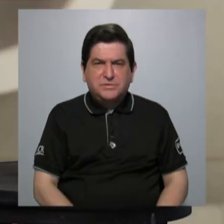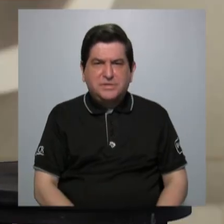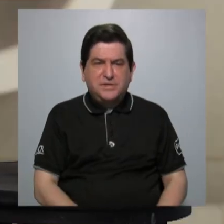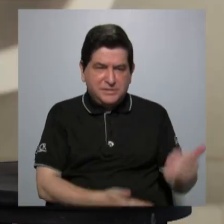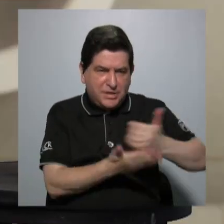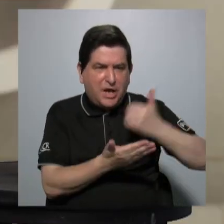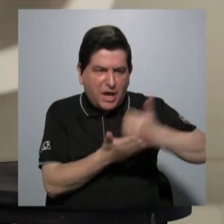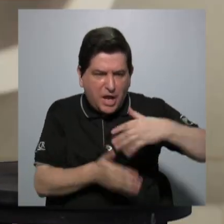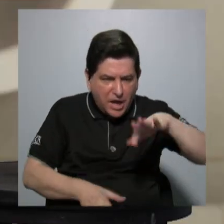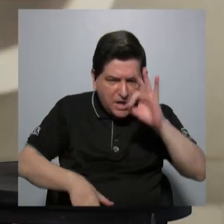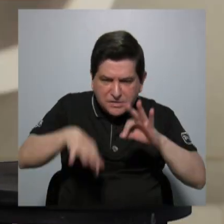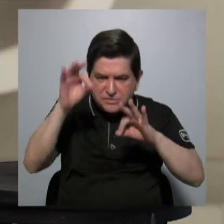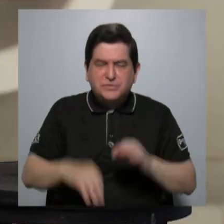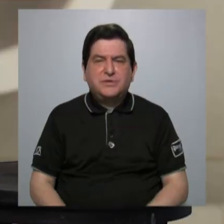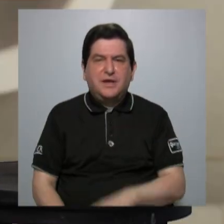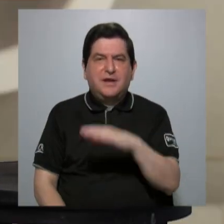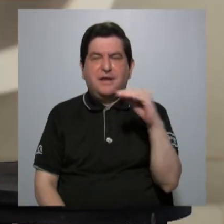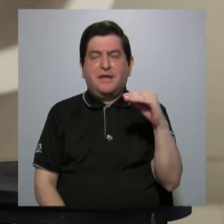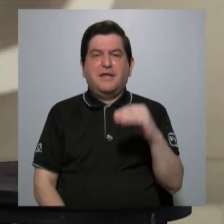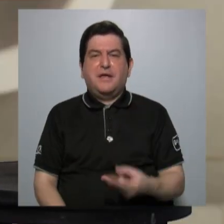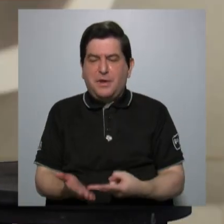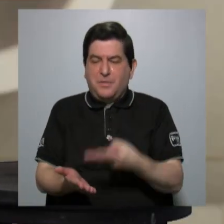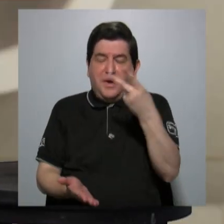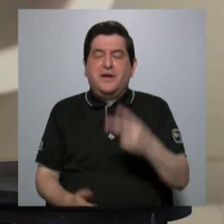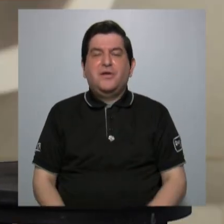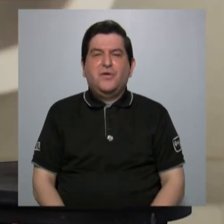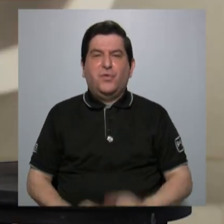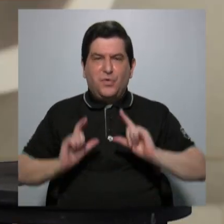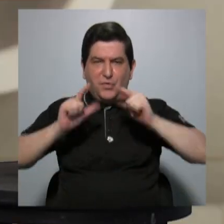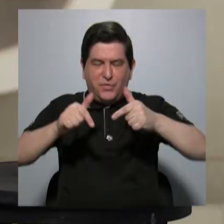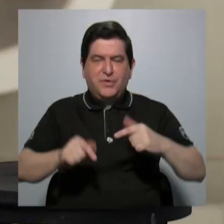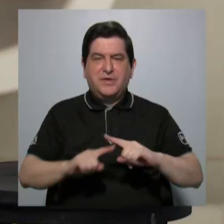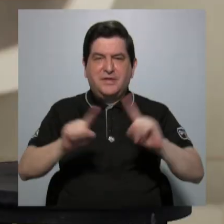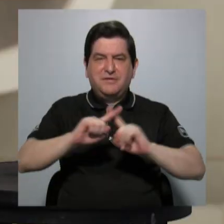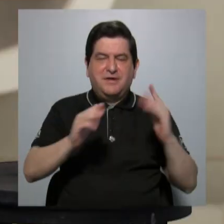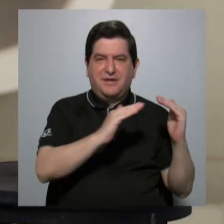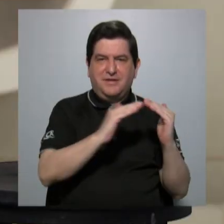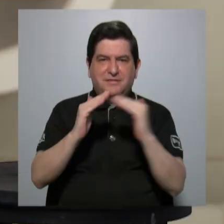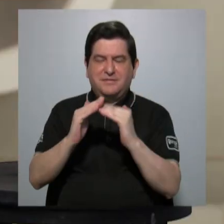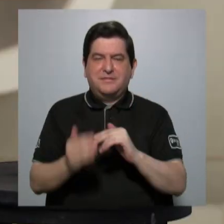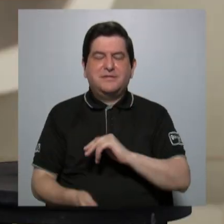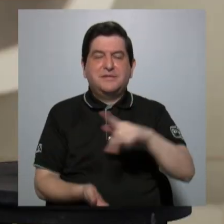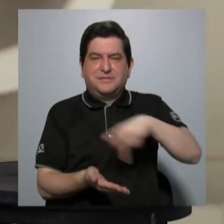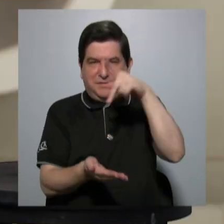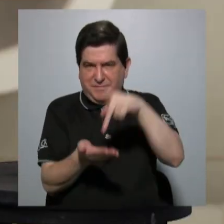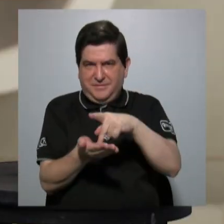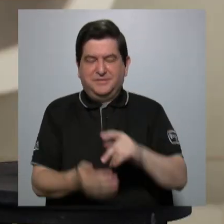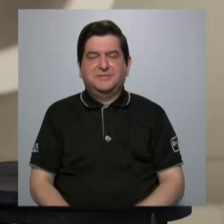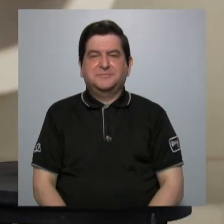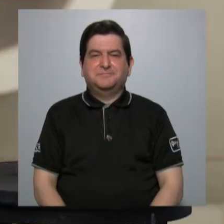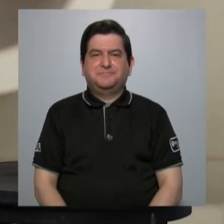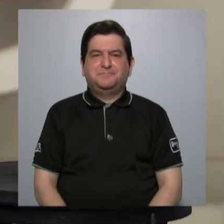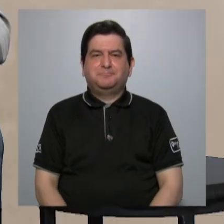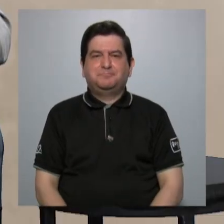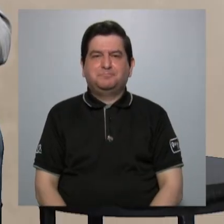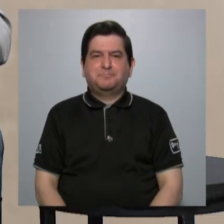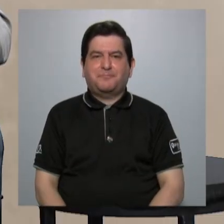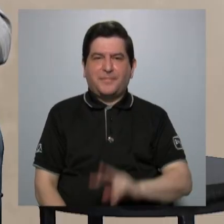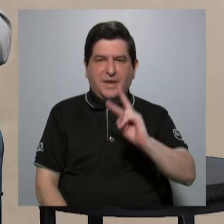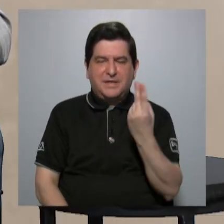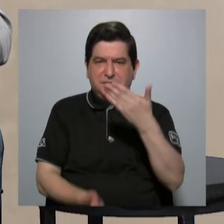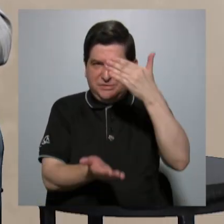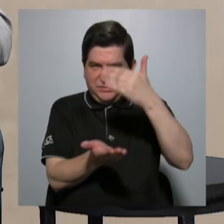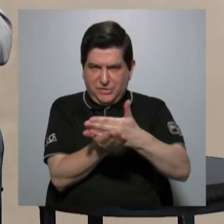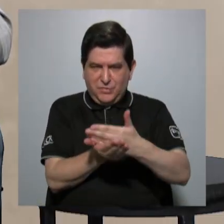Hagan la recogida selectiva, valoricen y traten los residuos que se generan en las casas y los parques, etc. Perfecto. Hacemos